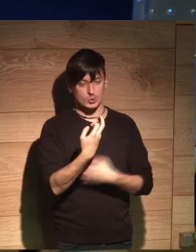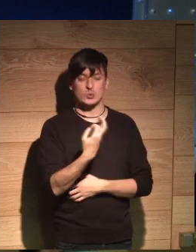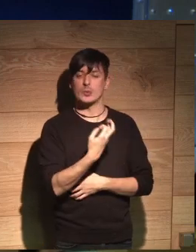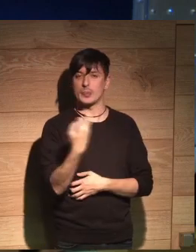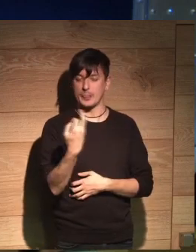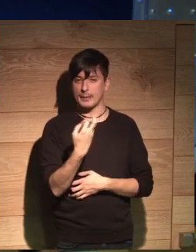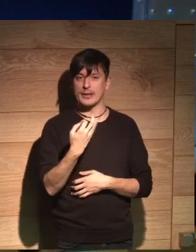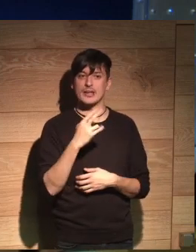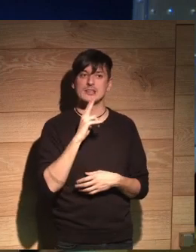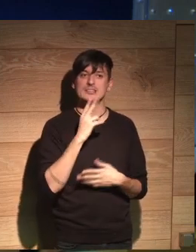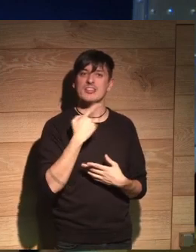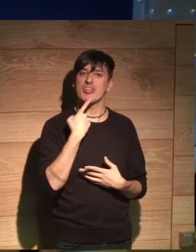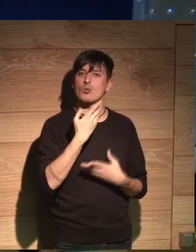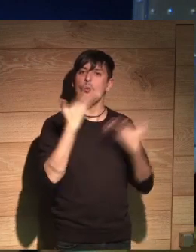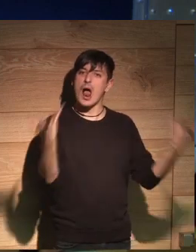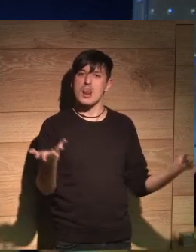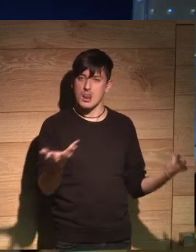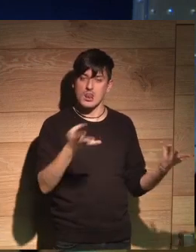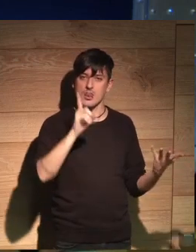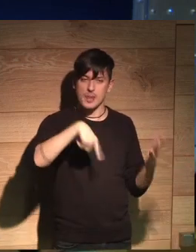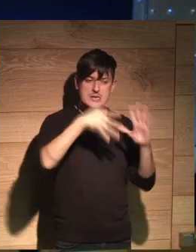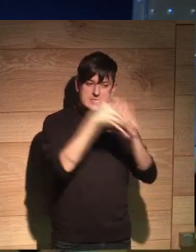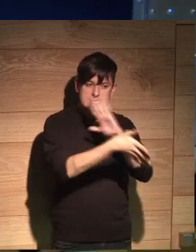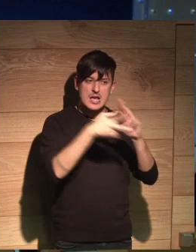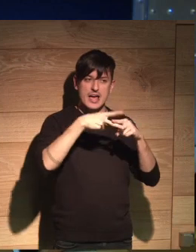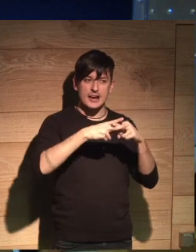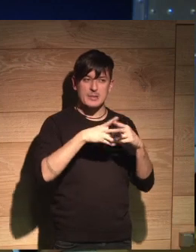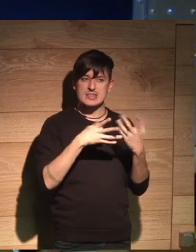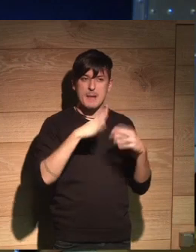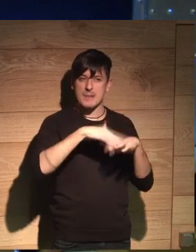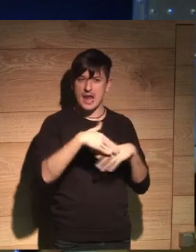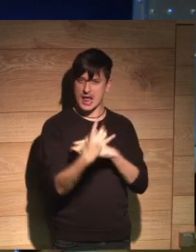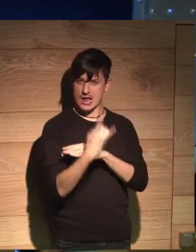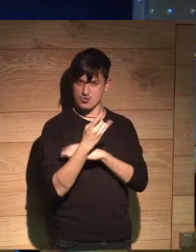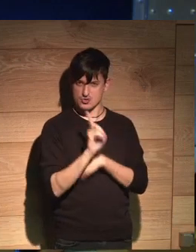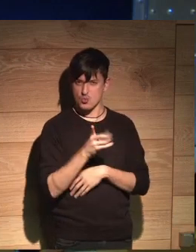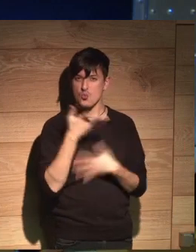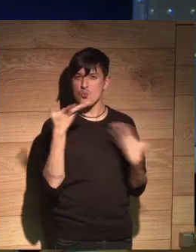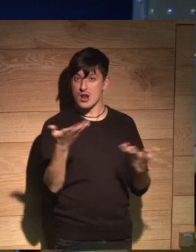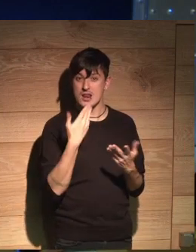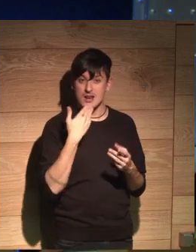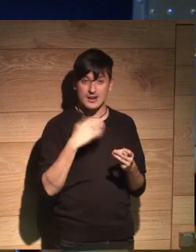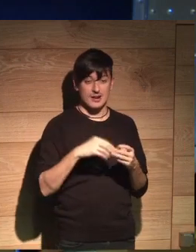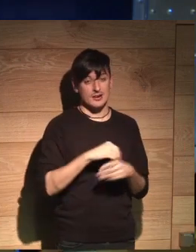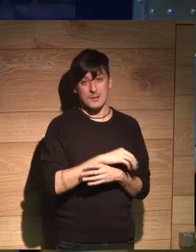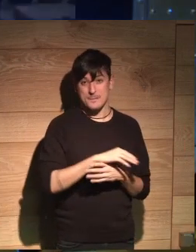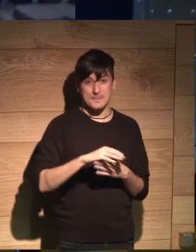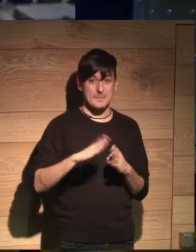nombre, y hay que ponerle apellido, y hay que dar también herramientas de cómo podemos hacer para que no nos engañen. El penúltimo capítulo es